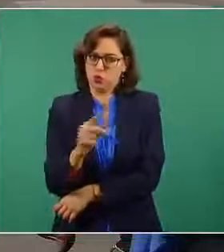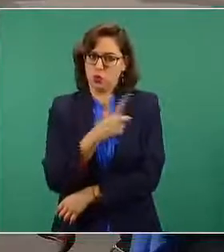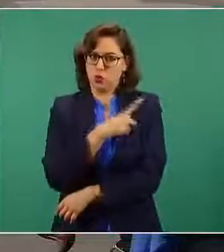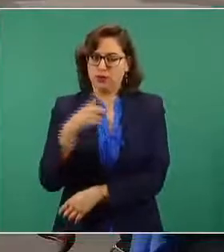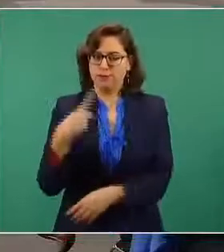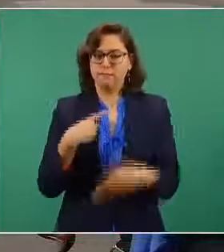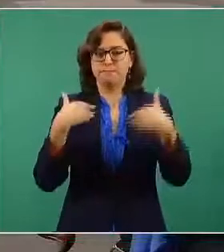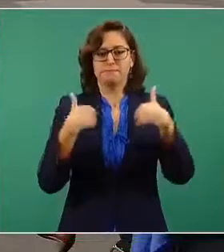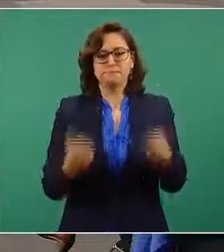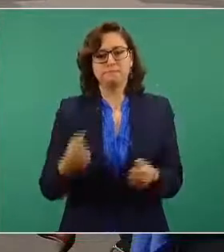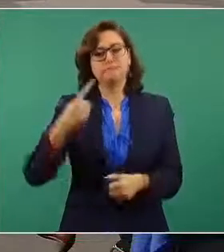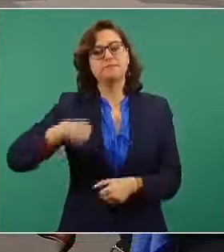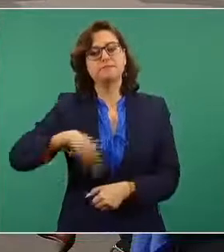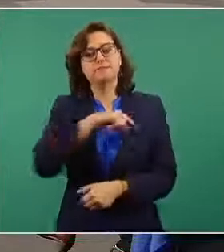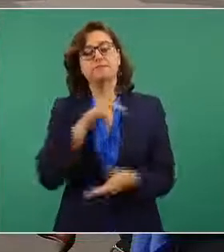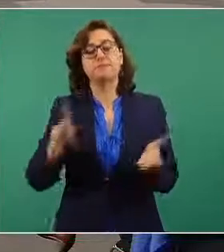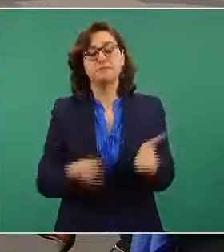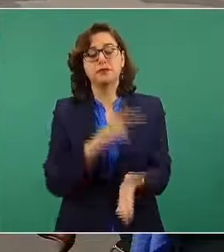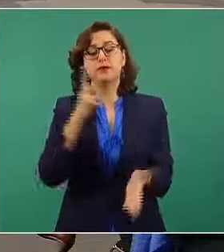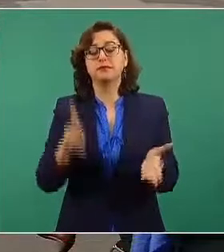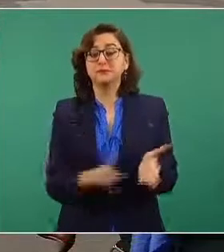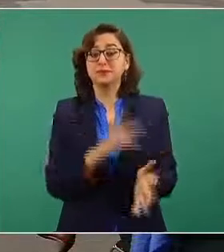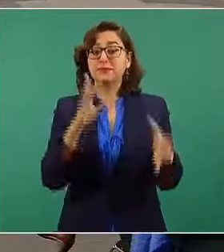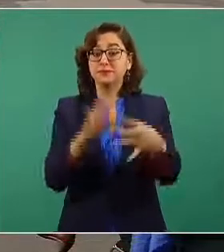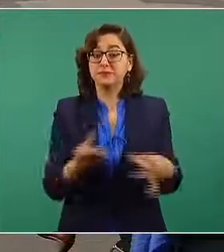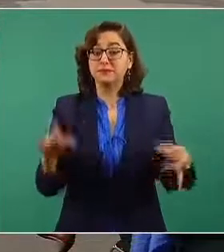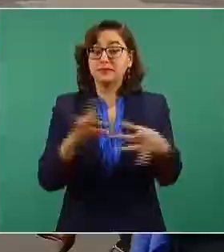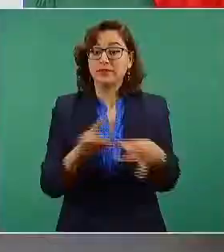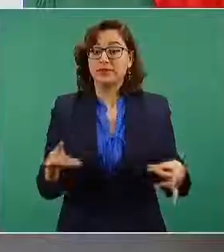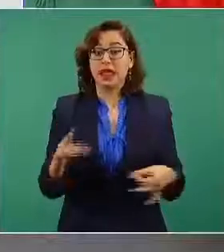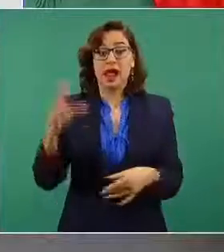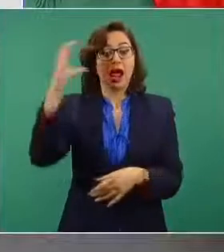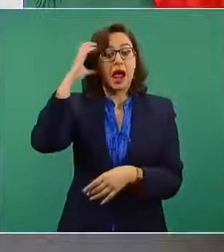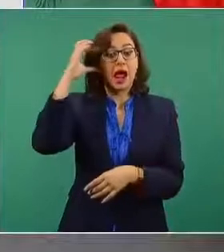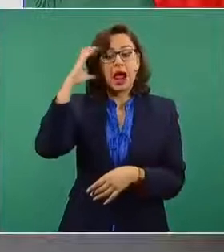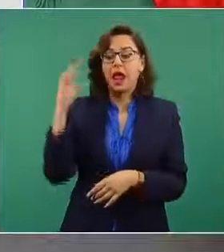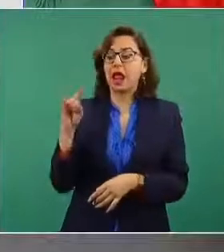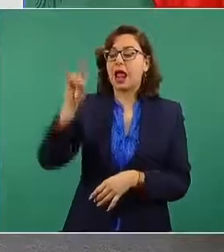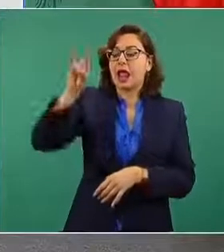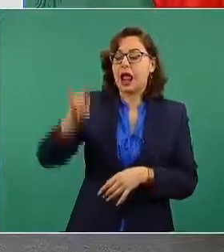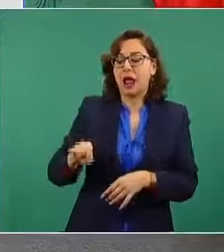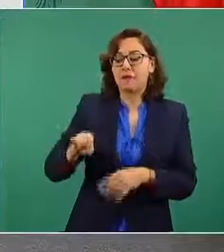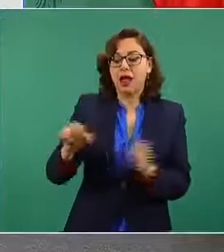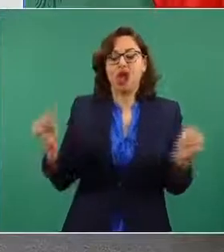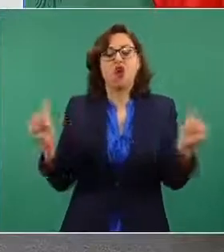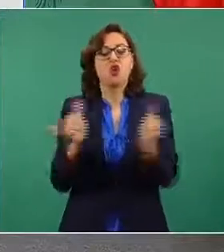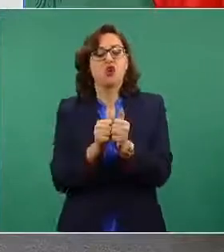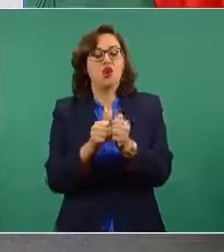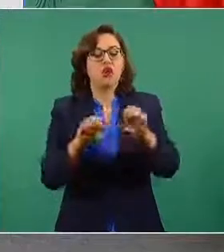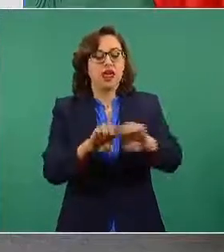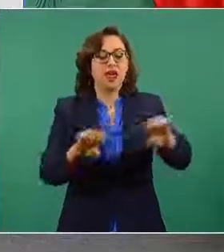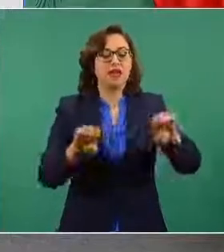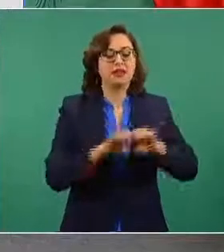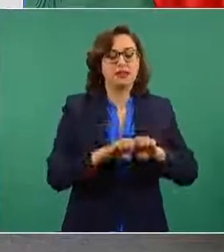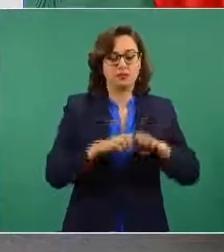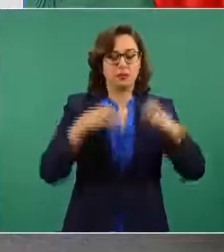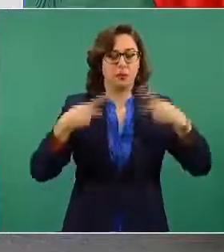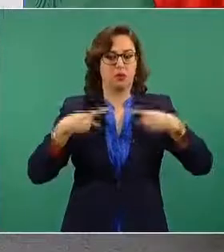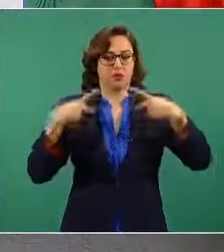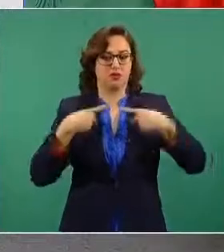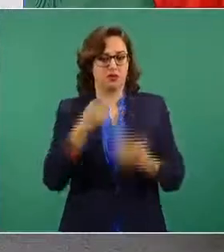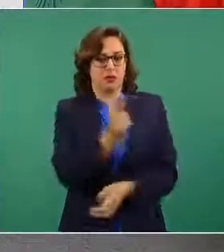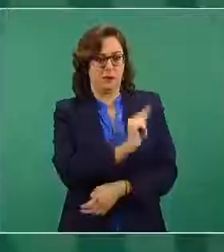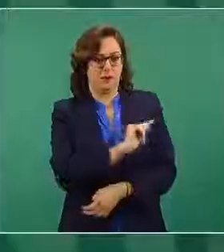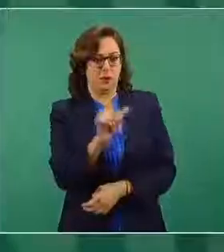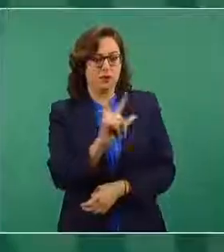comentado en innumerables ocasiones, es quiénes son las personas profesionales de la salud que pueden atender a una